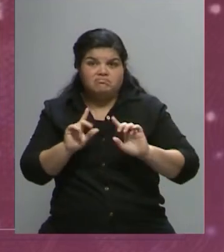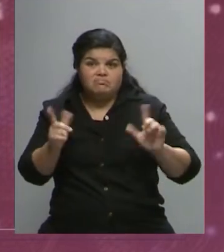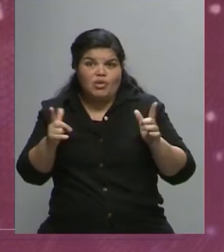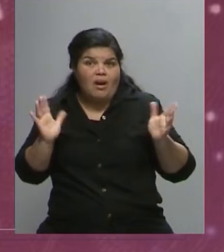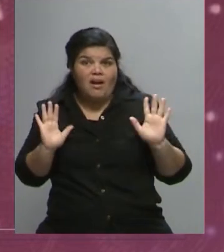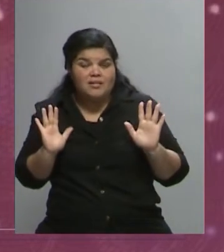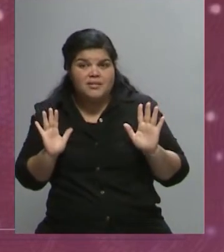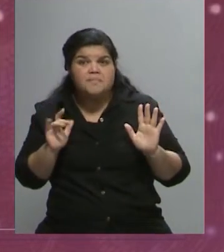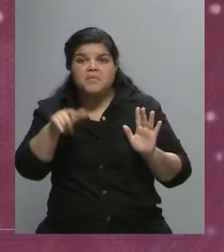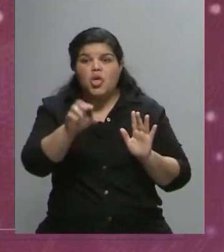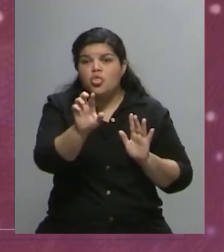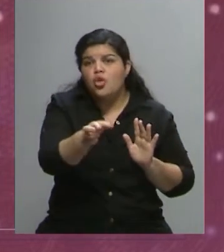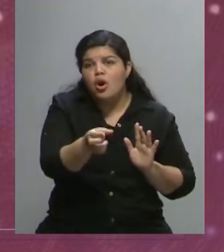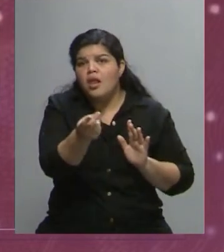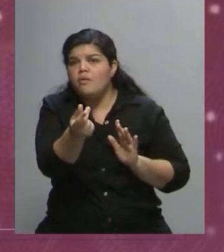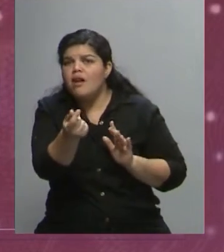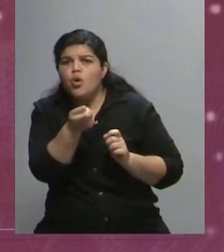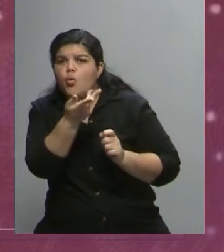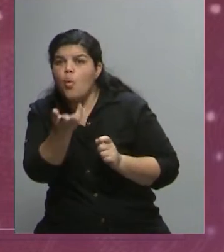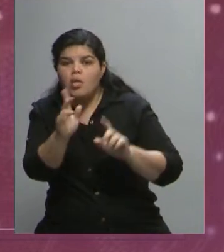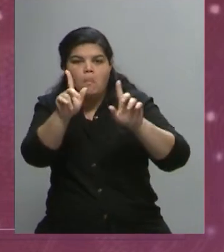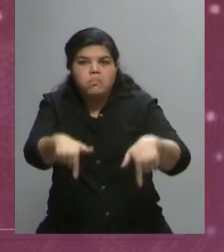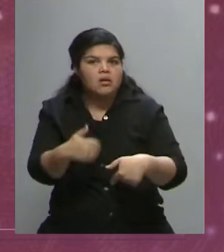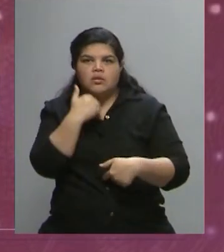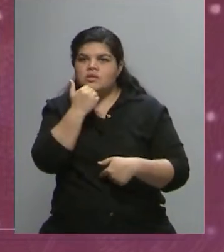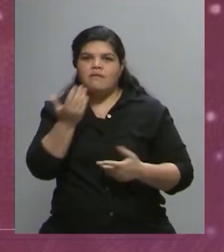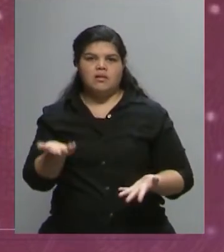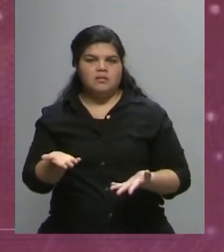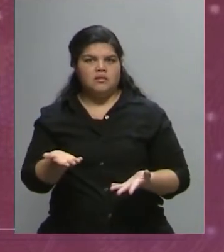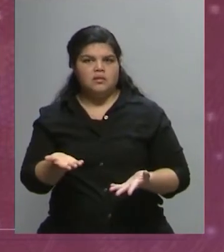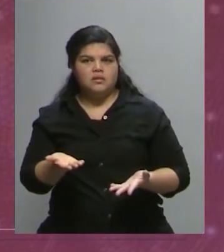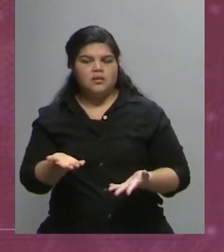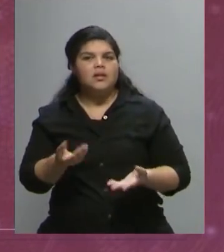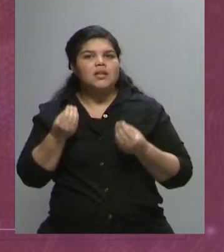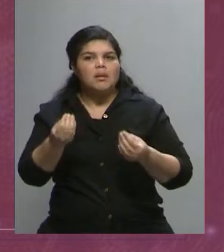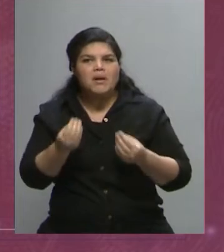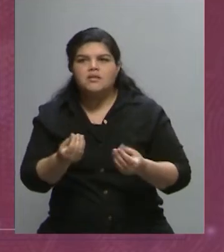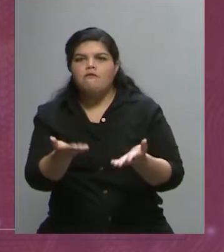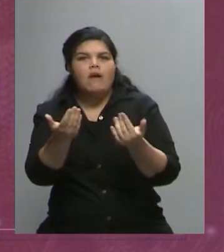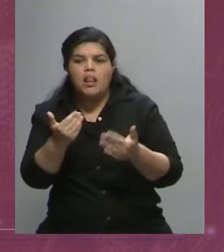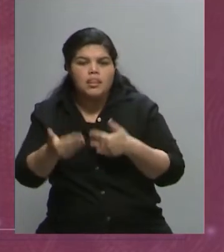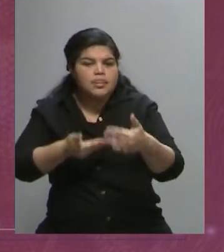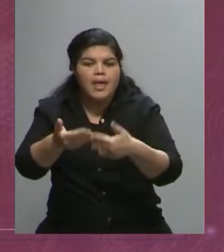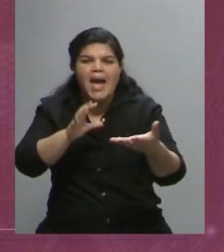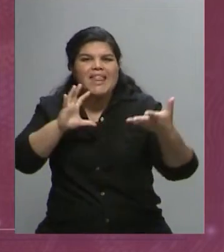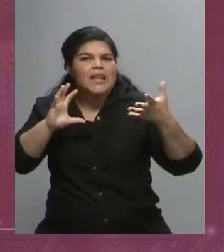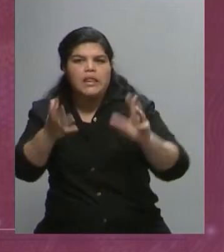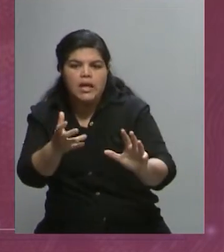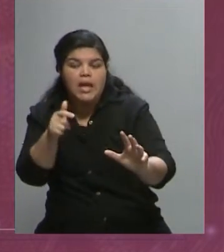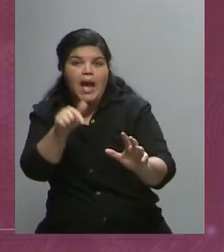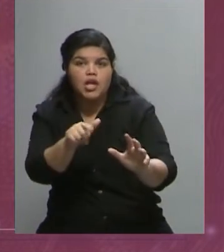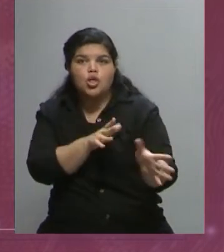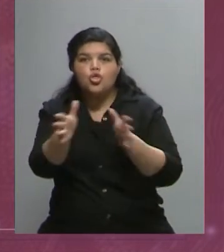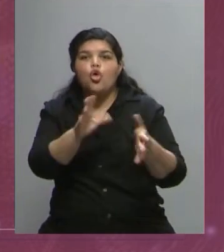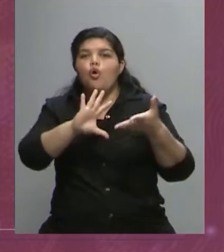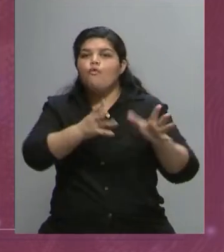parecen estar completamente ajenos al escrutinio de los datos, y no es porque falten datos o algoritmos, sino porque son fenómenos estratégicos. Hay dos partes